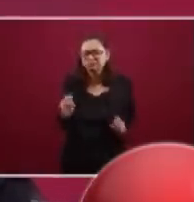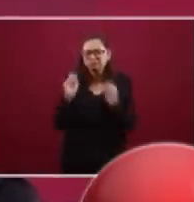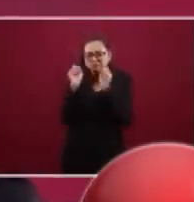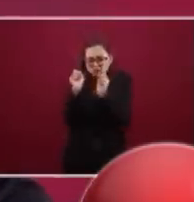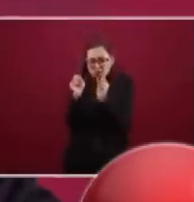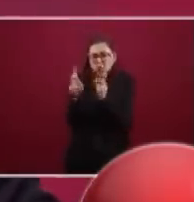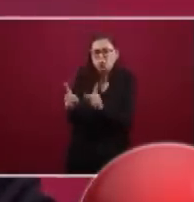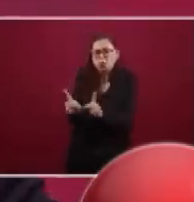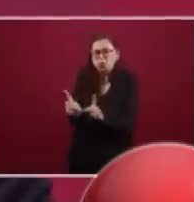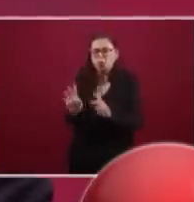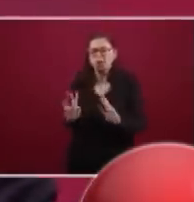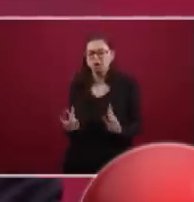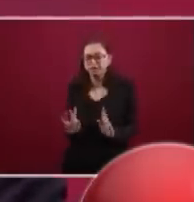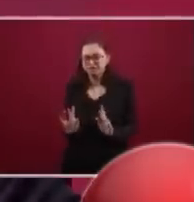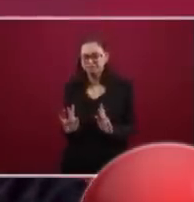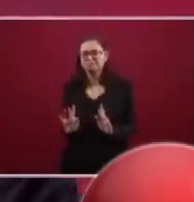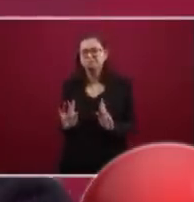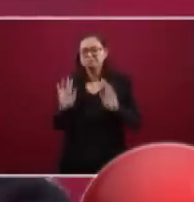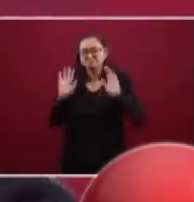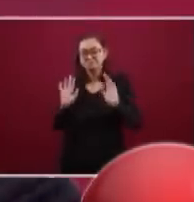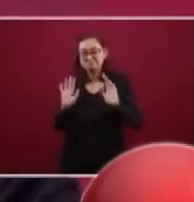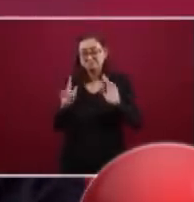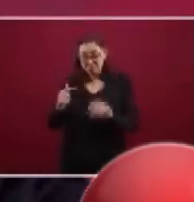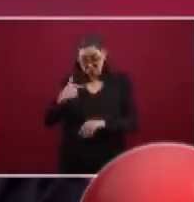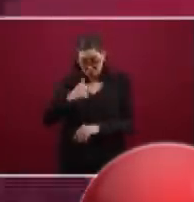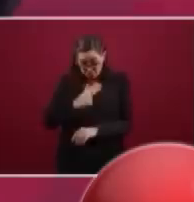que nosotros tengamos arreglos, que les digo,